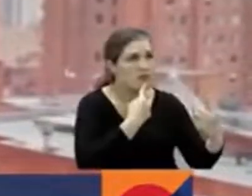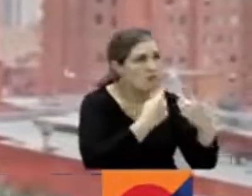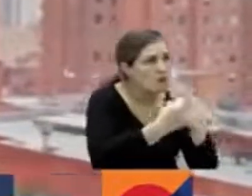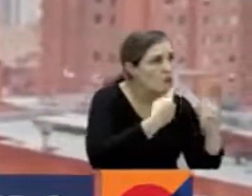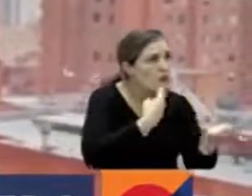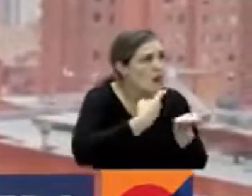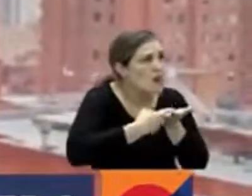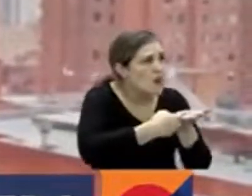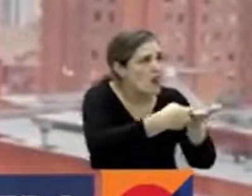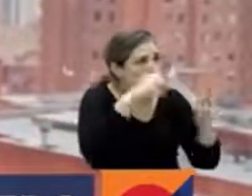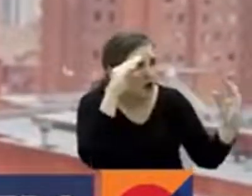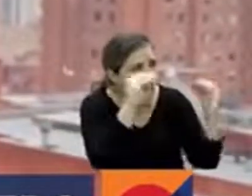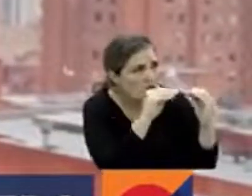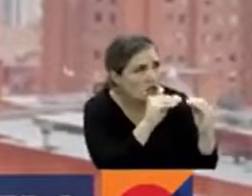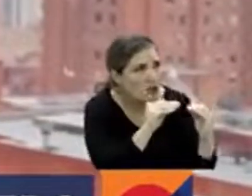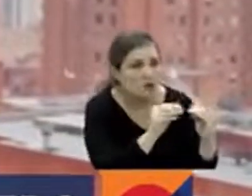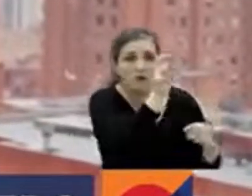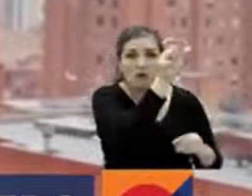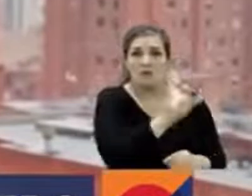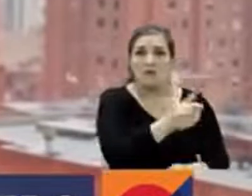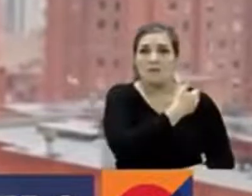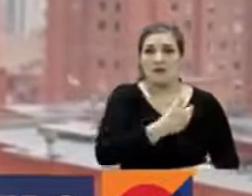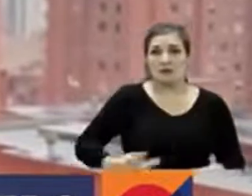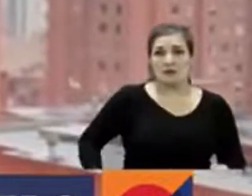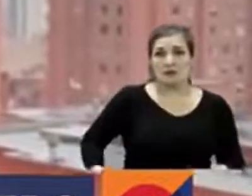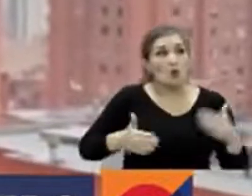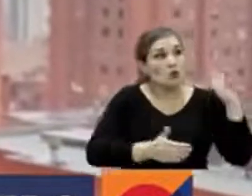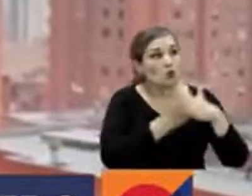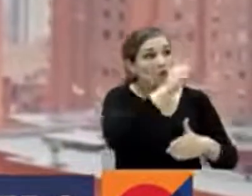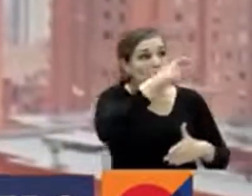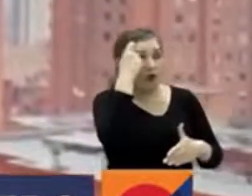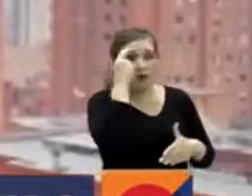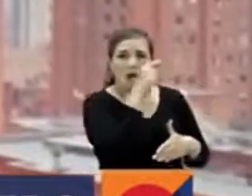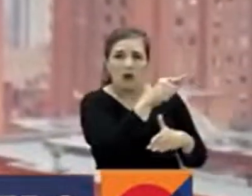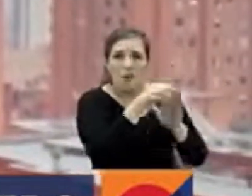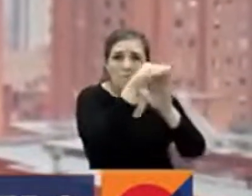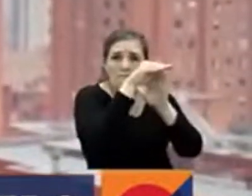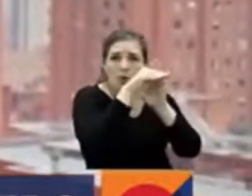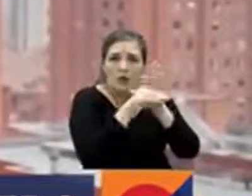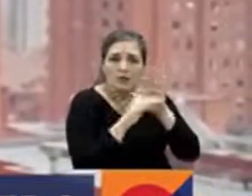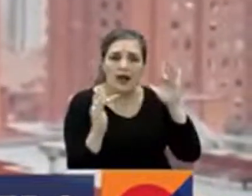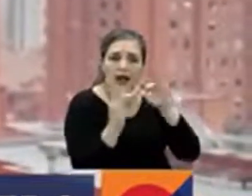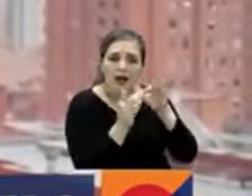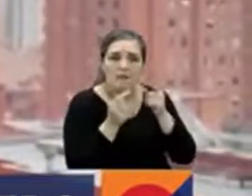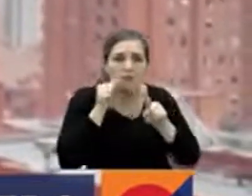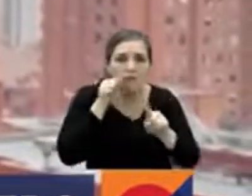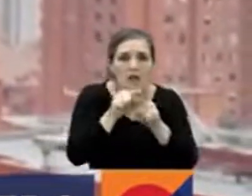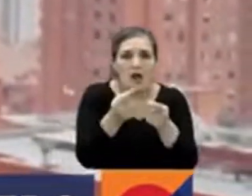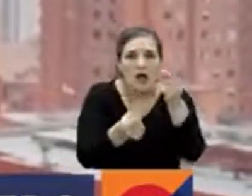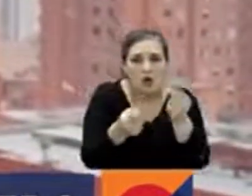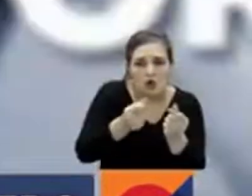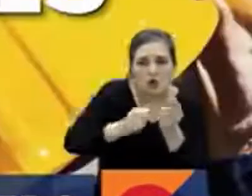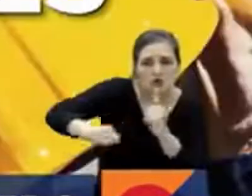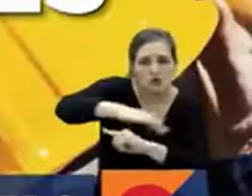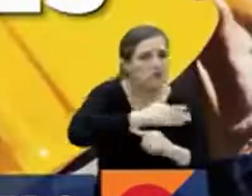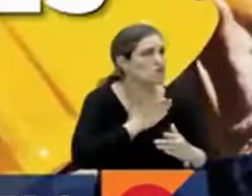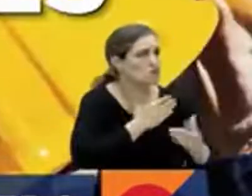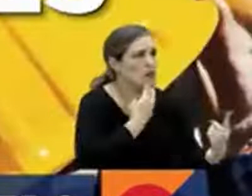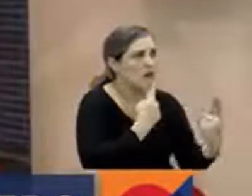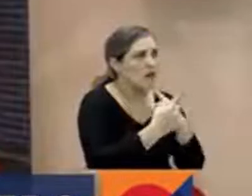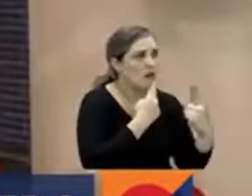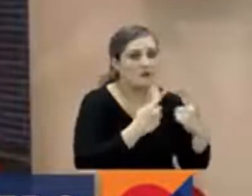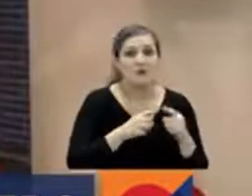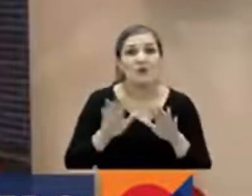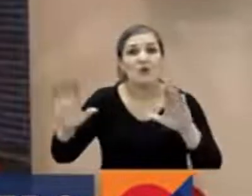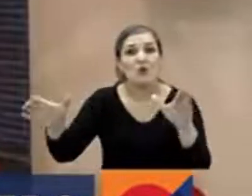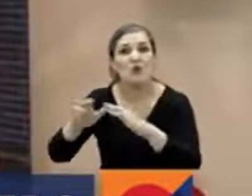concertar con el presidente y su nuevo gobierno las diferentes políticas económicas y sociales que Colombia necesita.